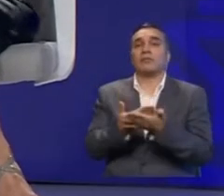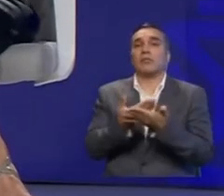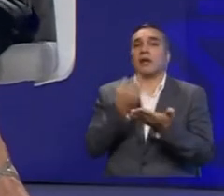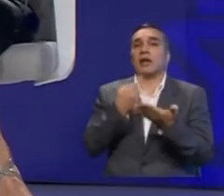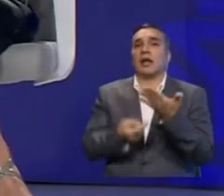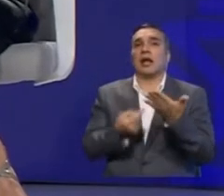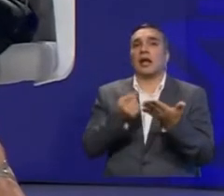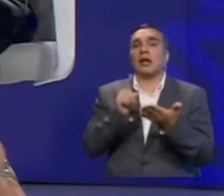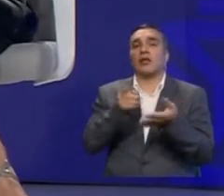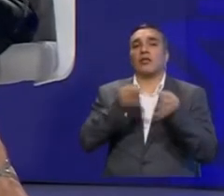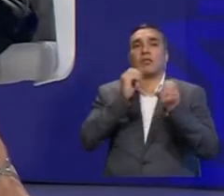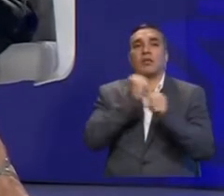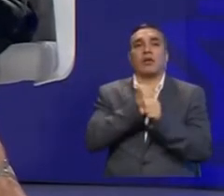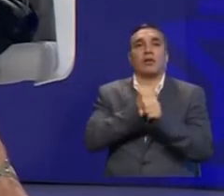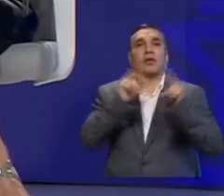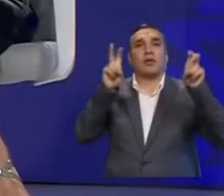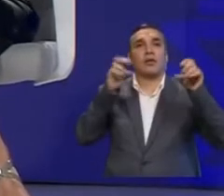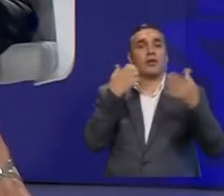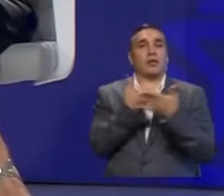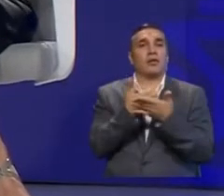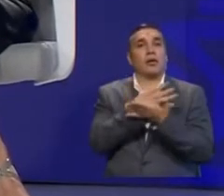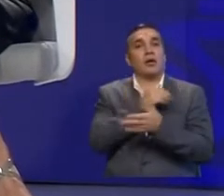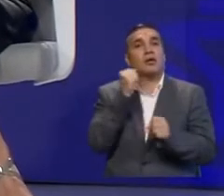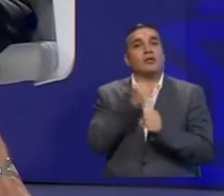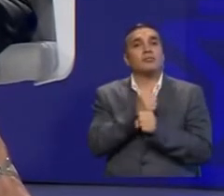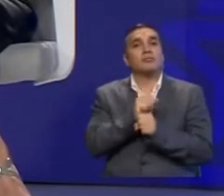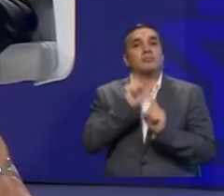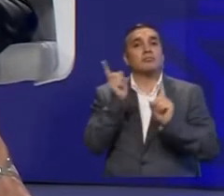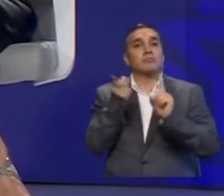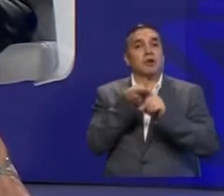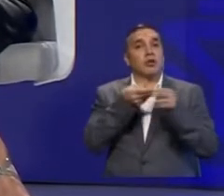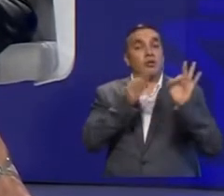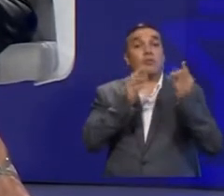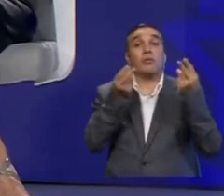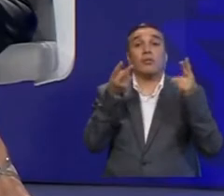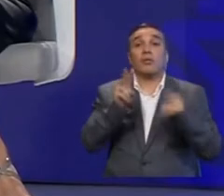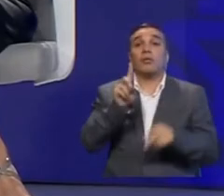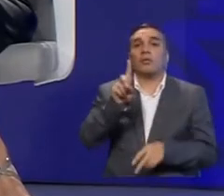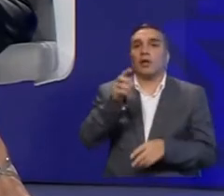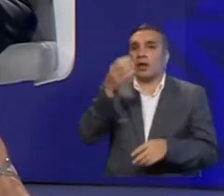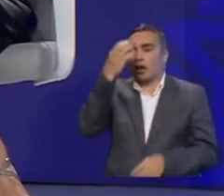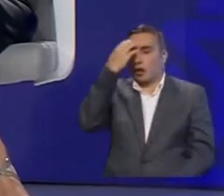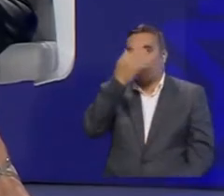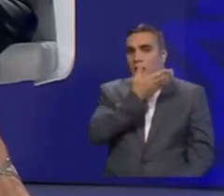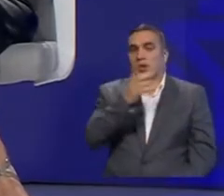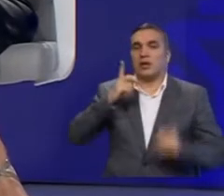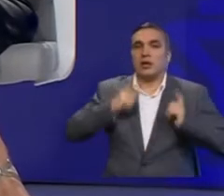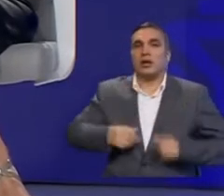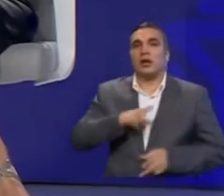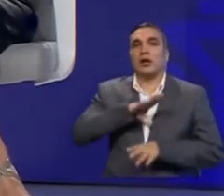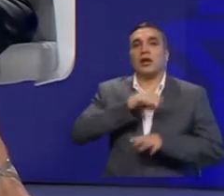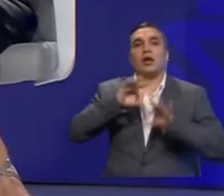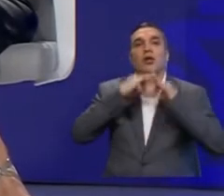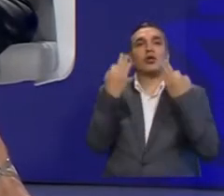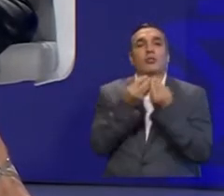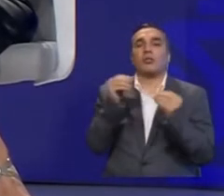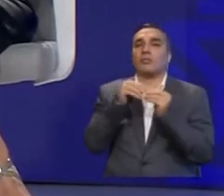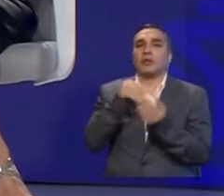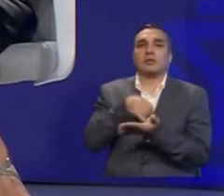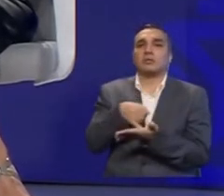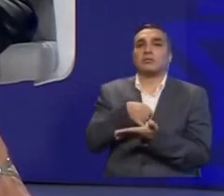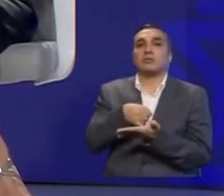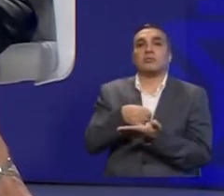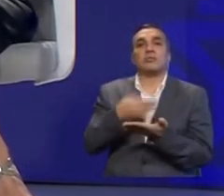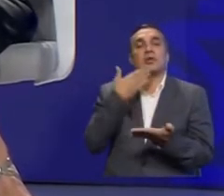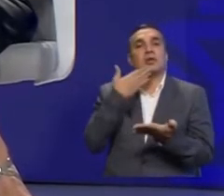van a ser los ejes de trabajo en materia de economía y empleo, que fue nuestro primer eje, así también como de educación, salud y grupos vulnerables? Vamos